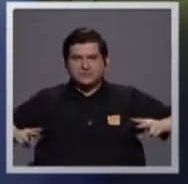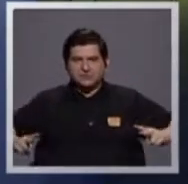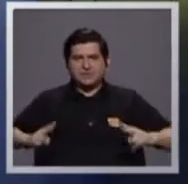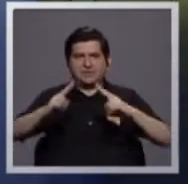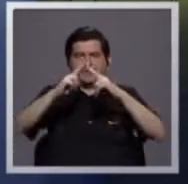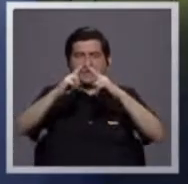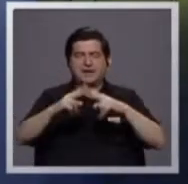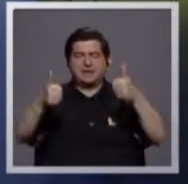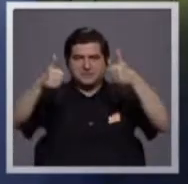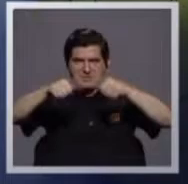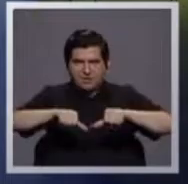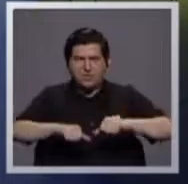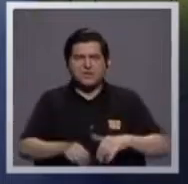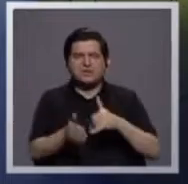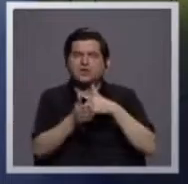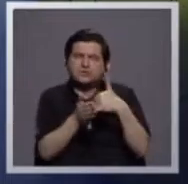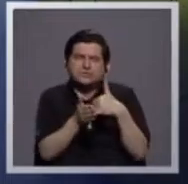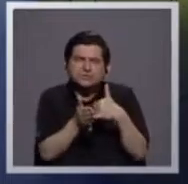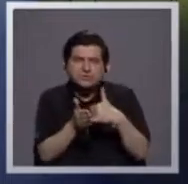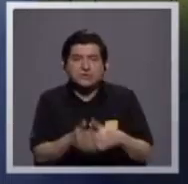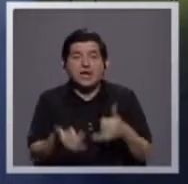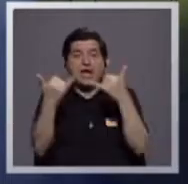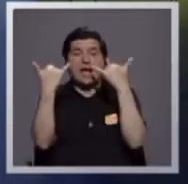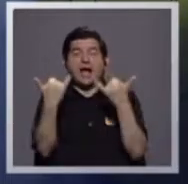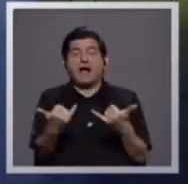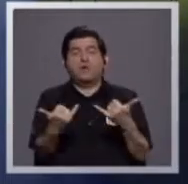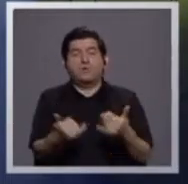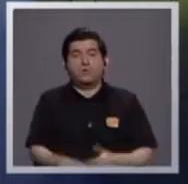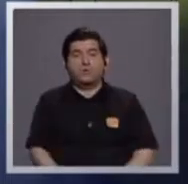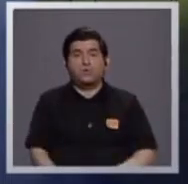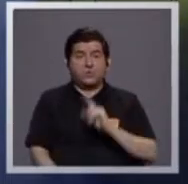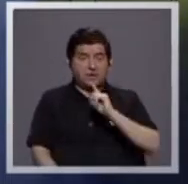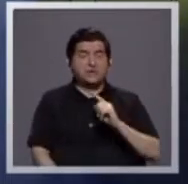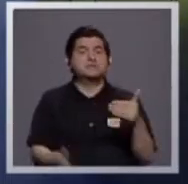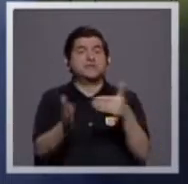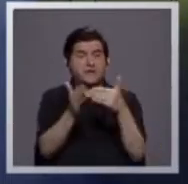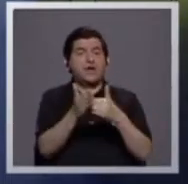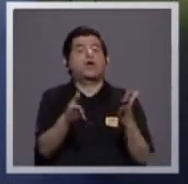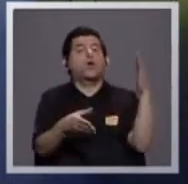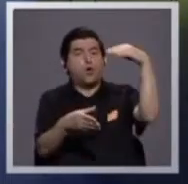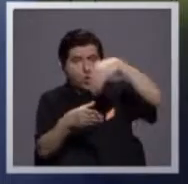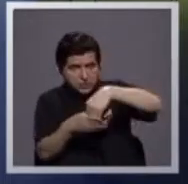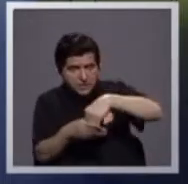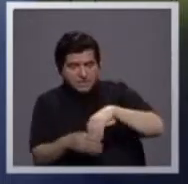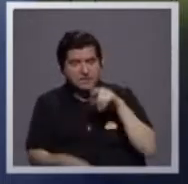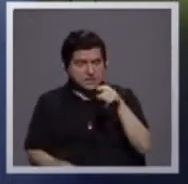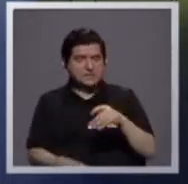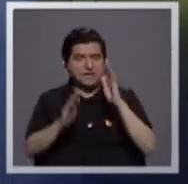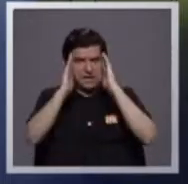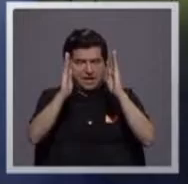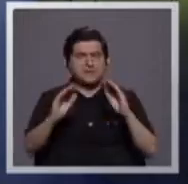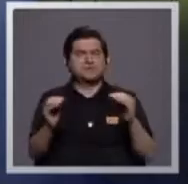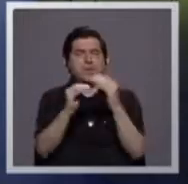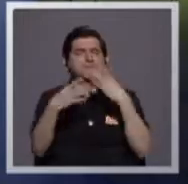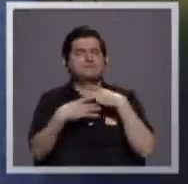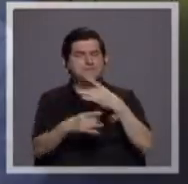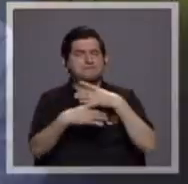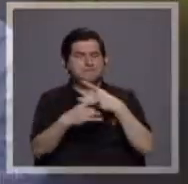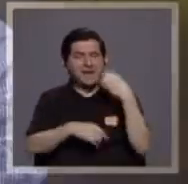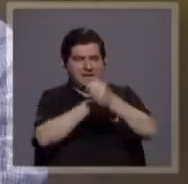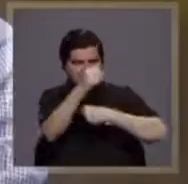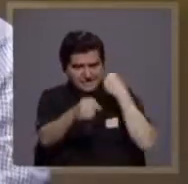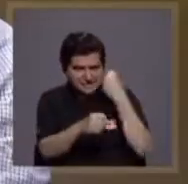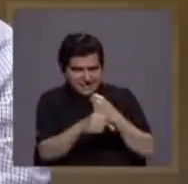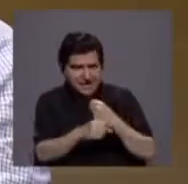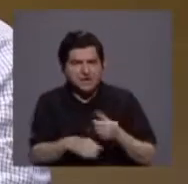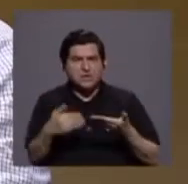muchísimo esta iniciativa. Ahora que ya habían anunciado que va a volver, eso se va a retomar. Y tal vez lo más interesante, en este año